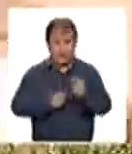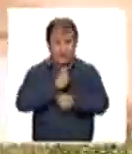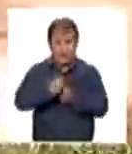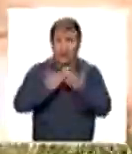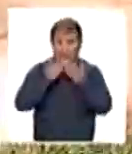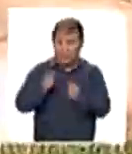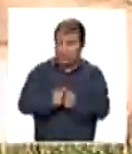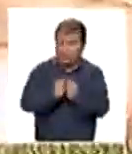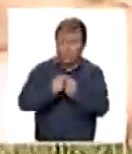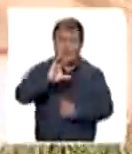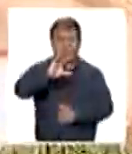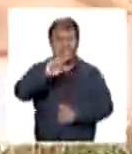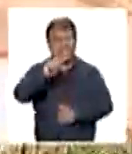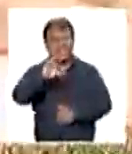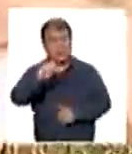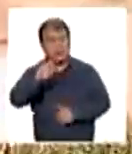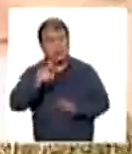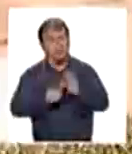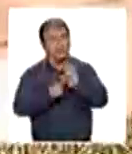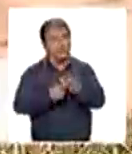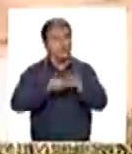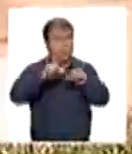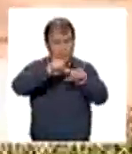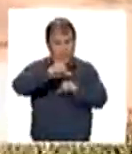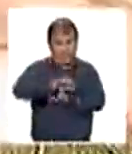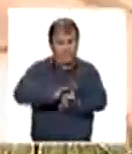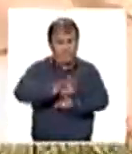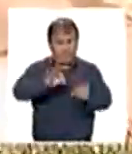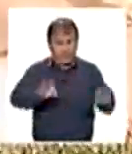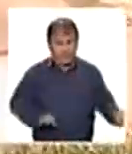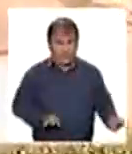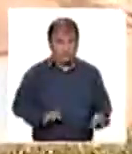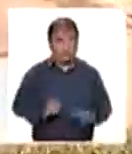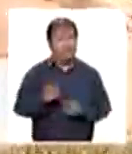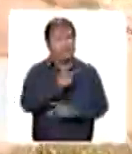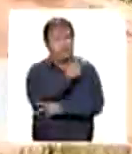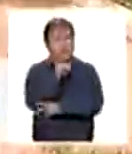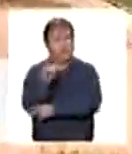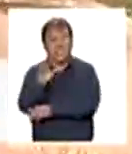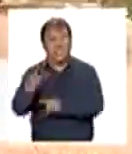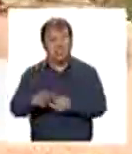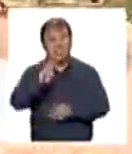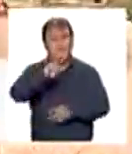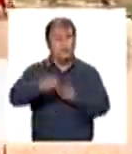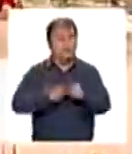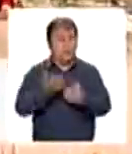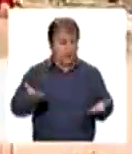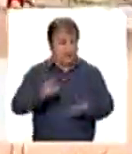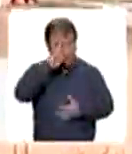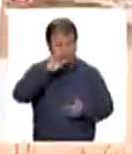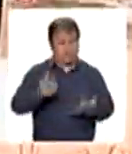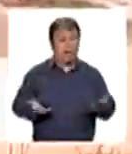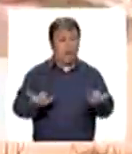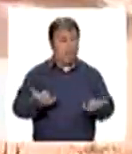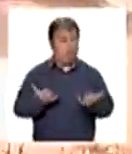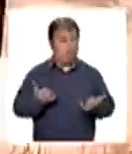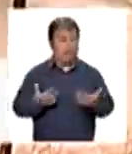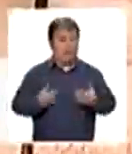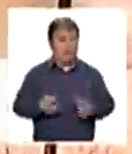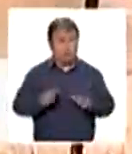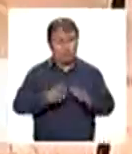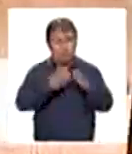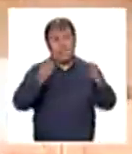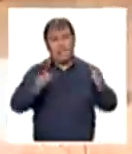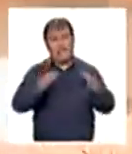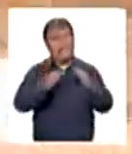acompañarnos, Ricardo. Casa Cor es una exposición de arquitectura, diseño y paisajismo que se presenta hace 22 años en el Perú. Esta edición hemos tomado el pabellón